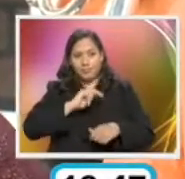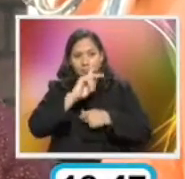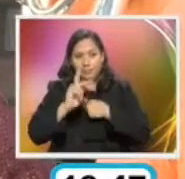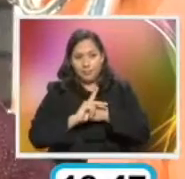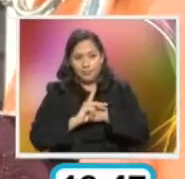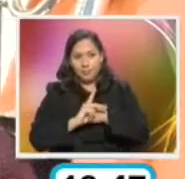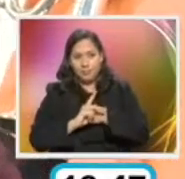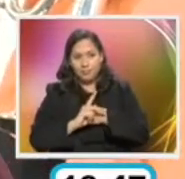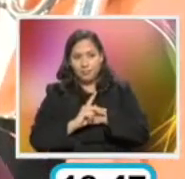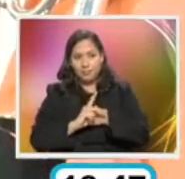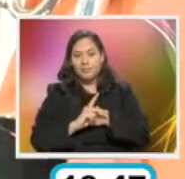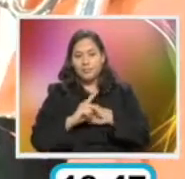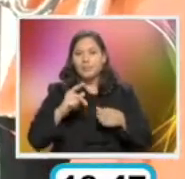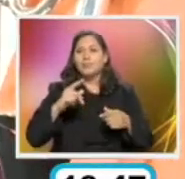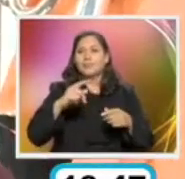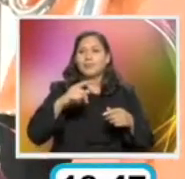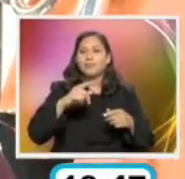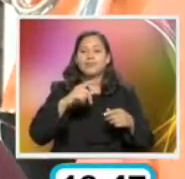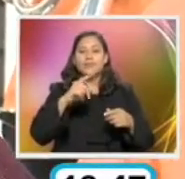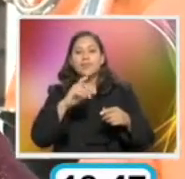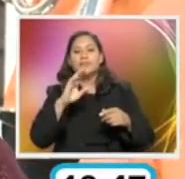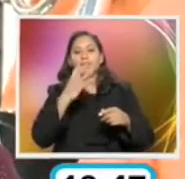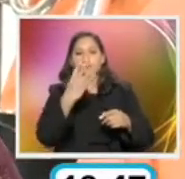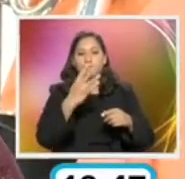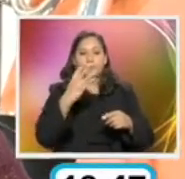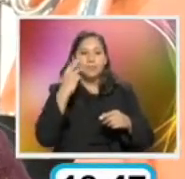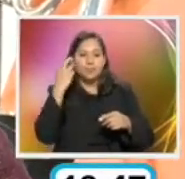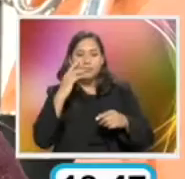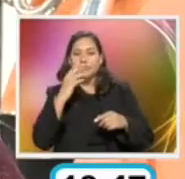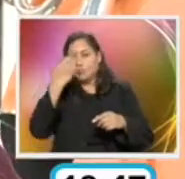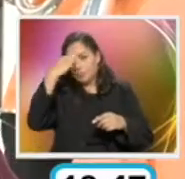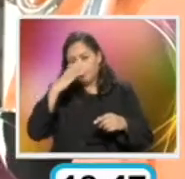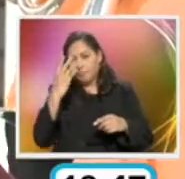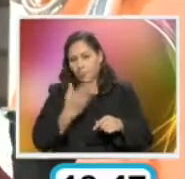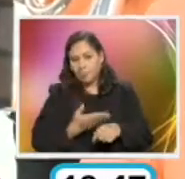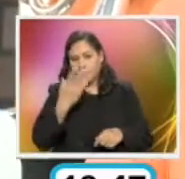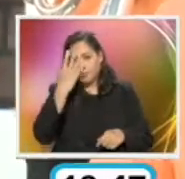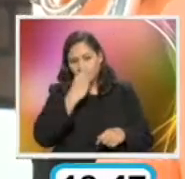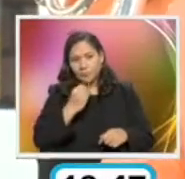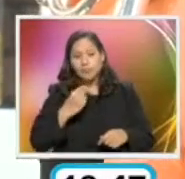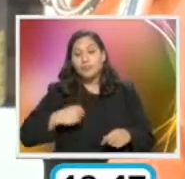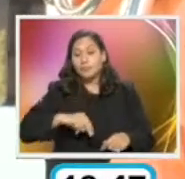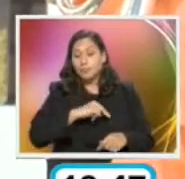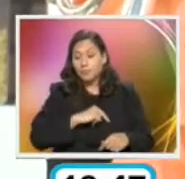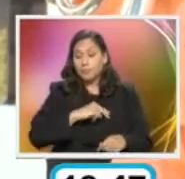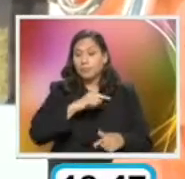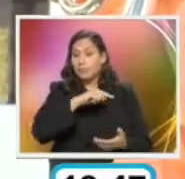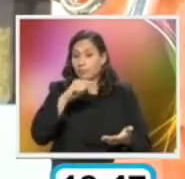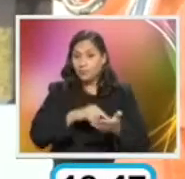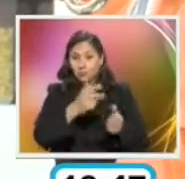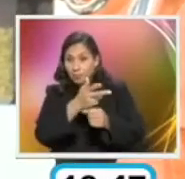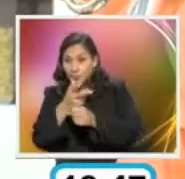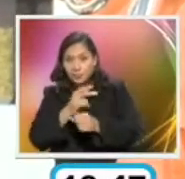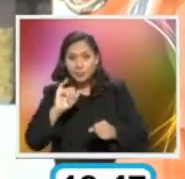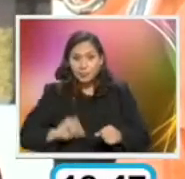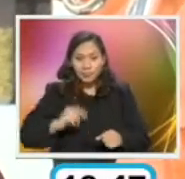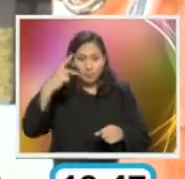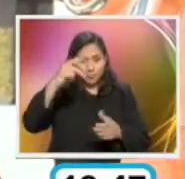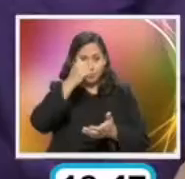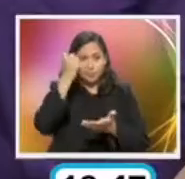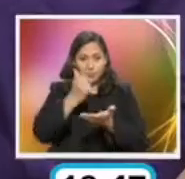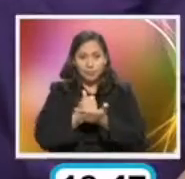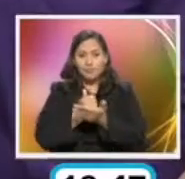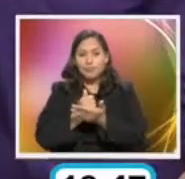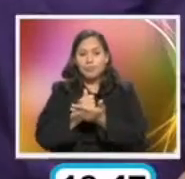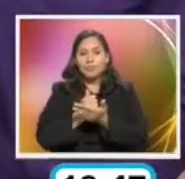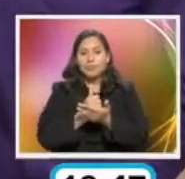país, rodando los 4 videos. Fue una experiencia muy hermosa. Estuvimos en locaciones muy interesantes de la ciudad también. Y